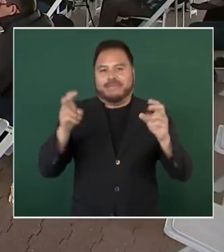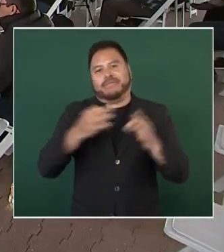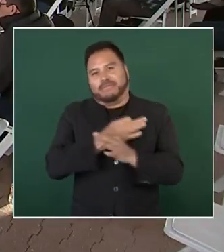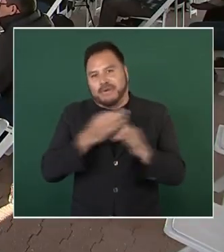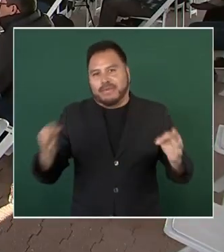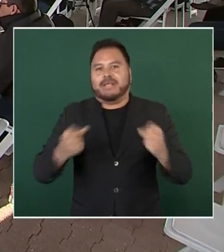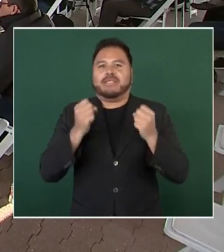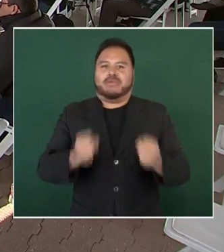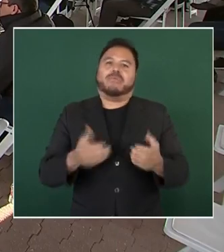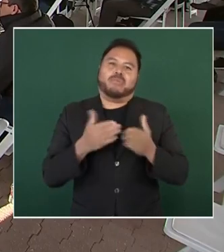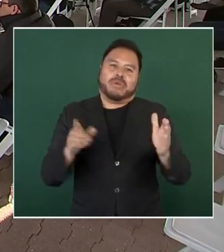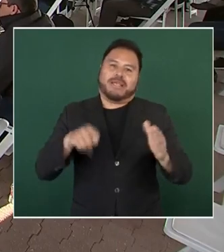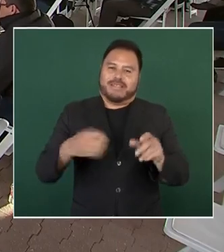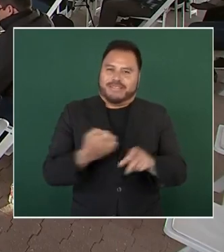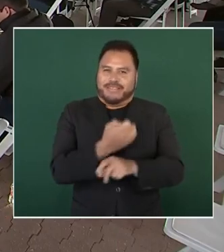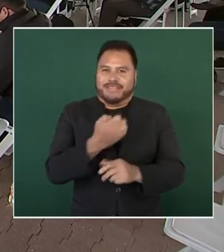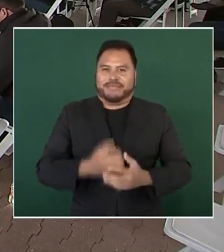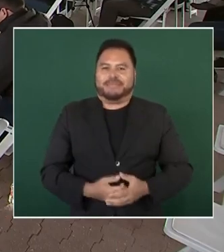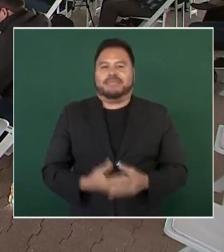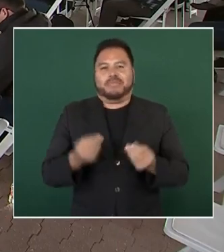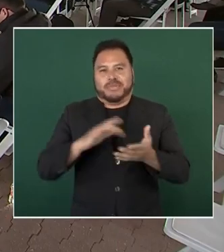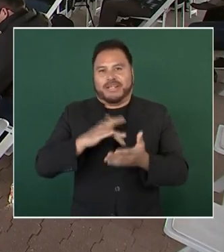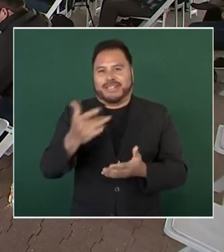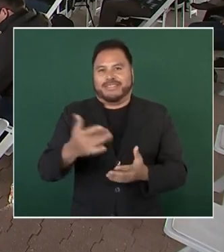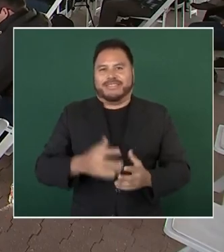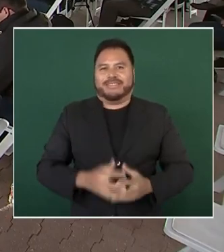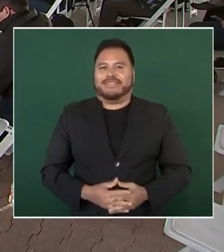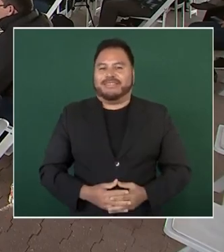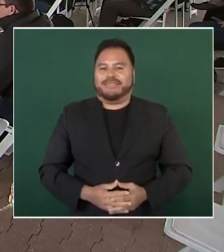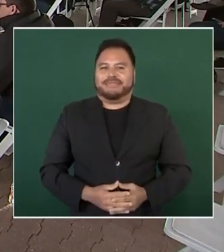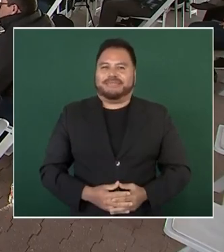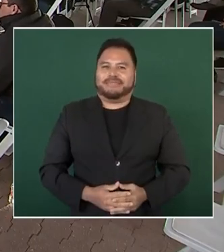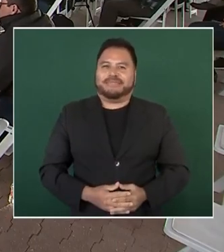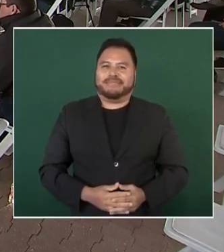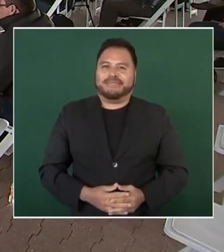pública aquí en el estado. Muchas gracias. Es todo, señor presidente.